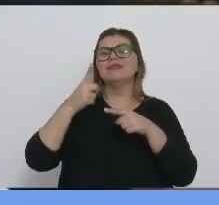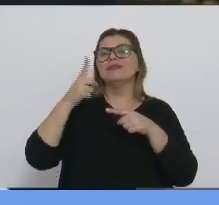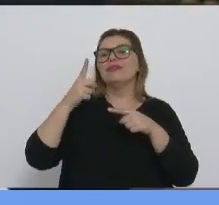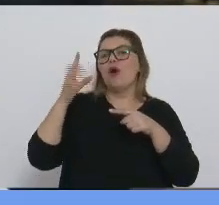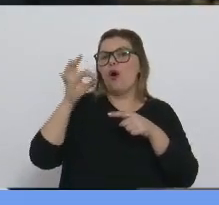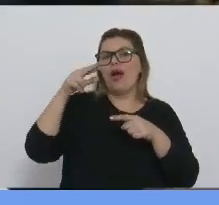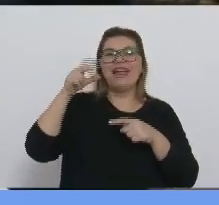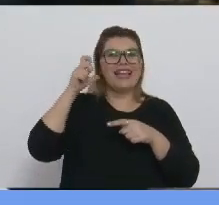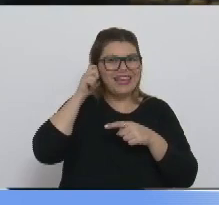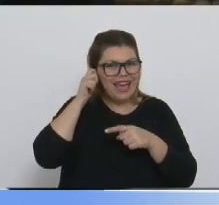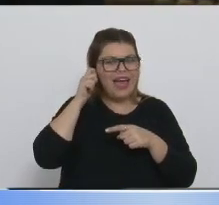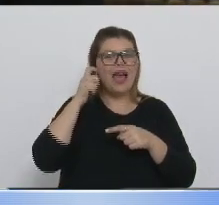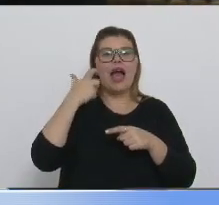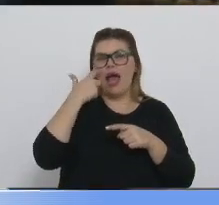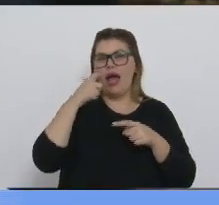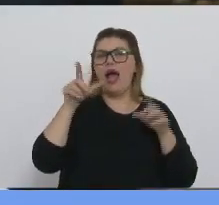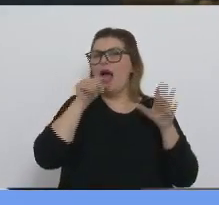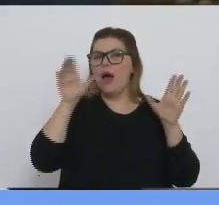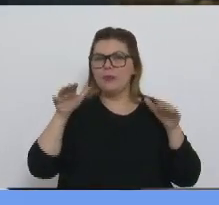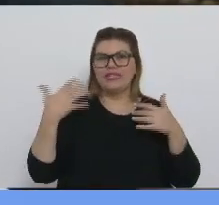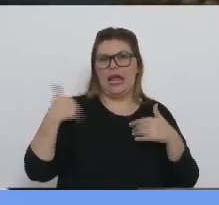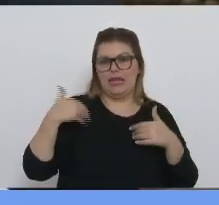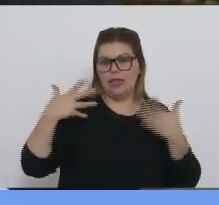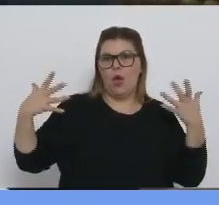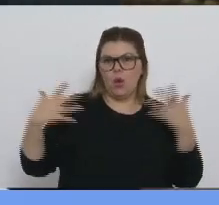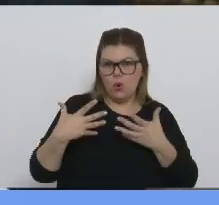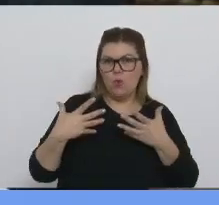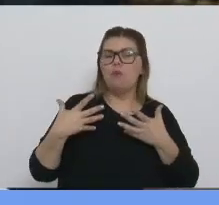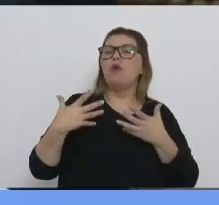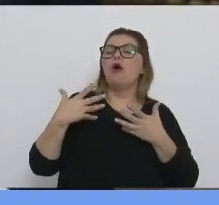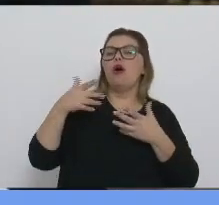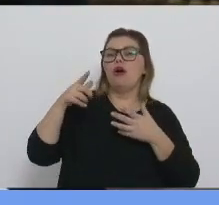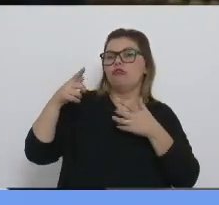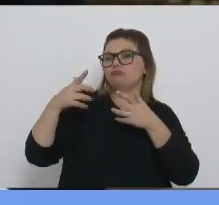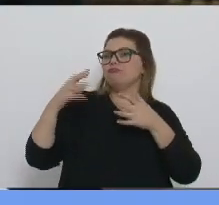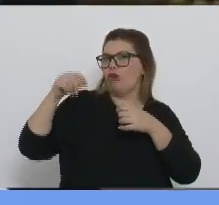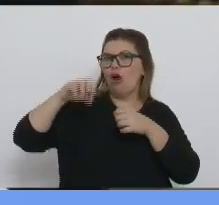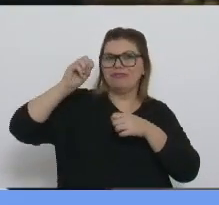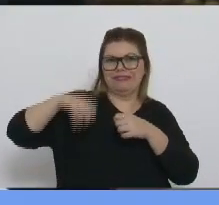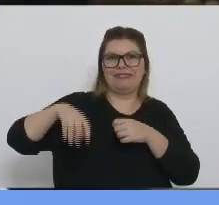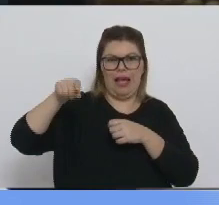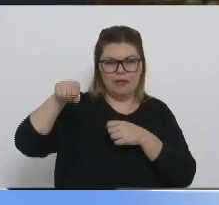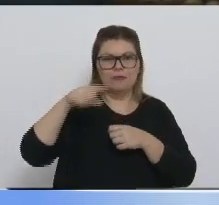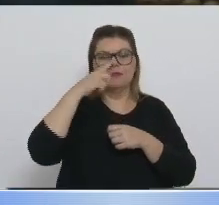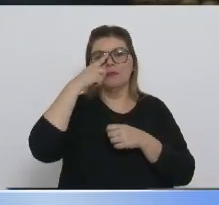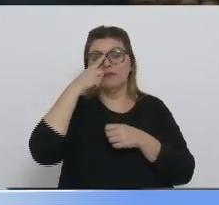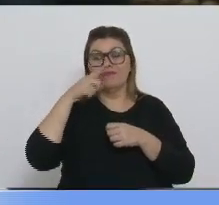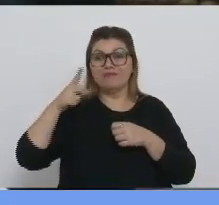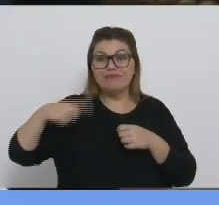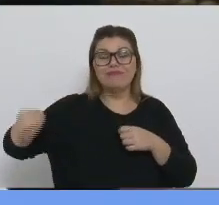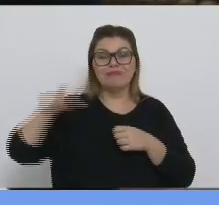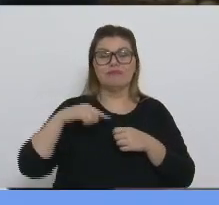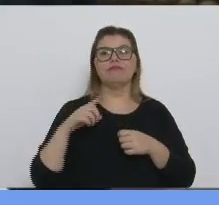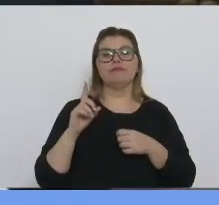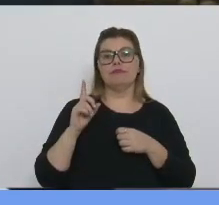hernán castañas y todo su equipo que también está acá acompañándonos sembraron y supimos todos